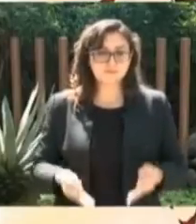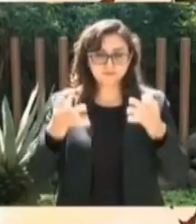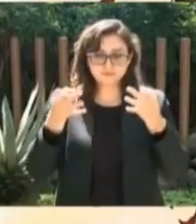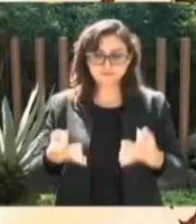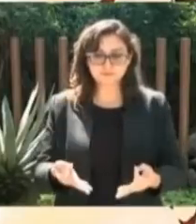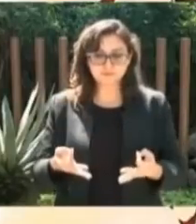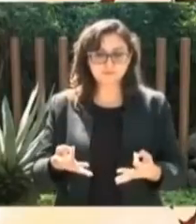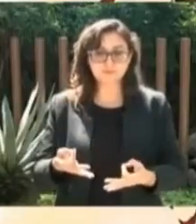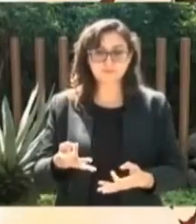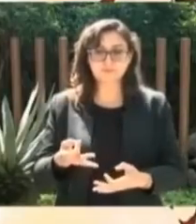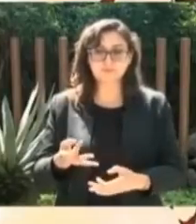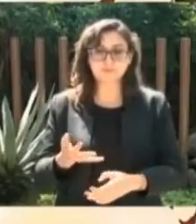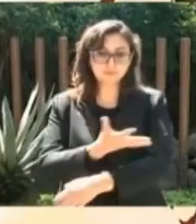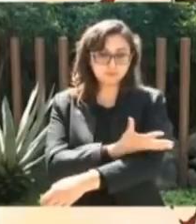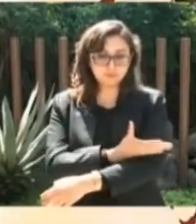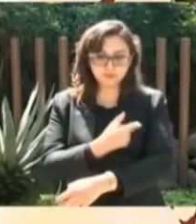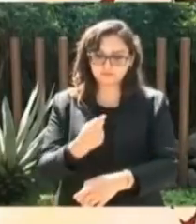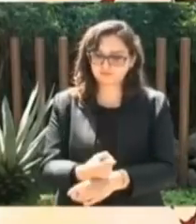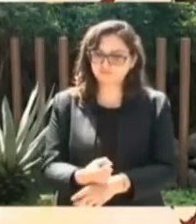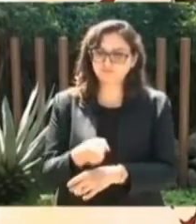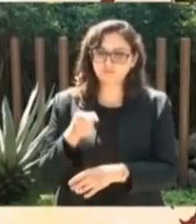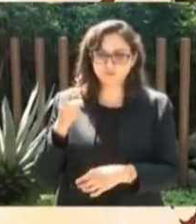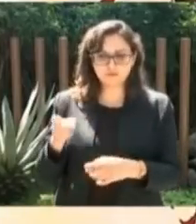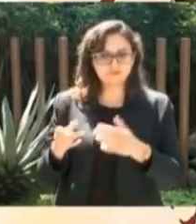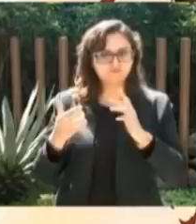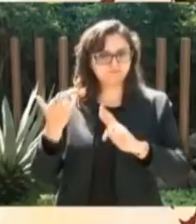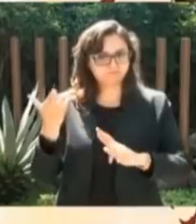un revolucionario ejemplar,